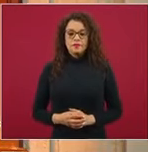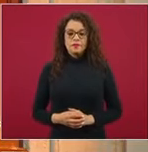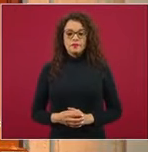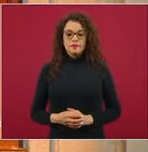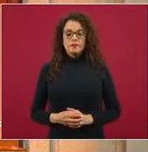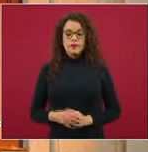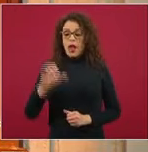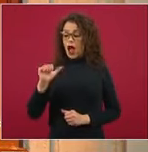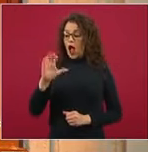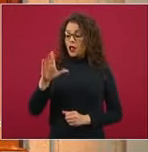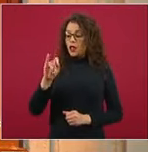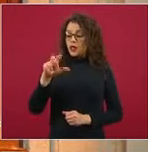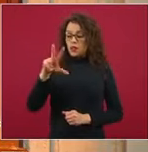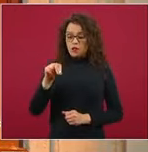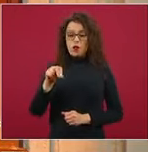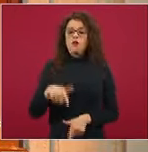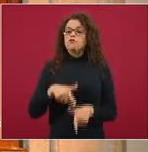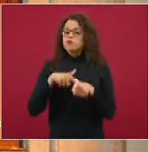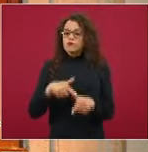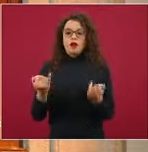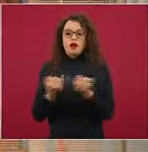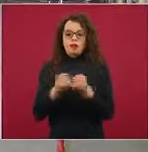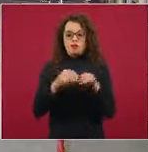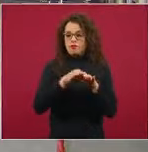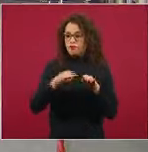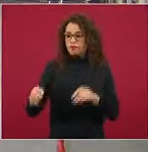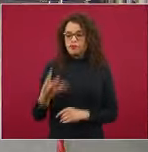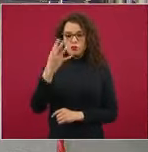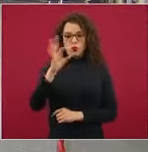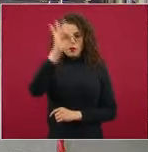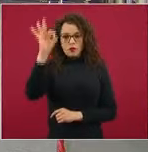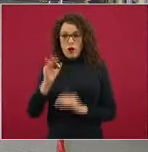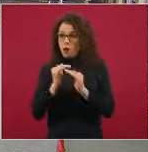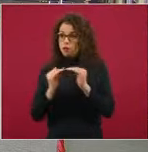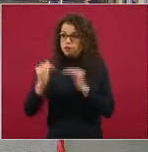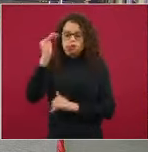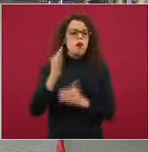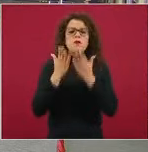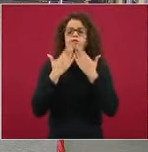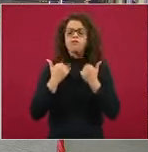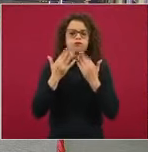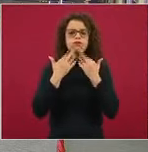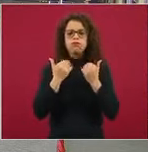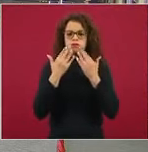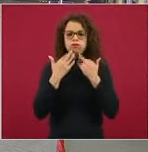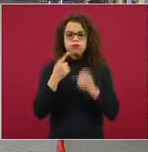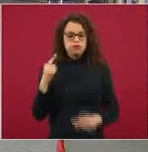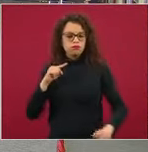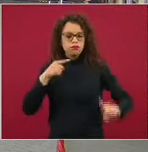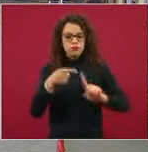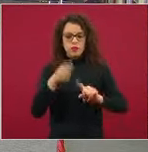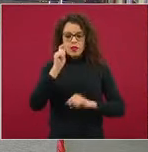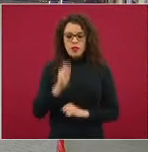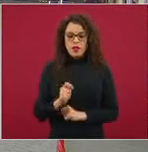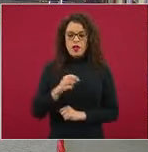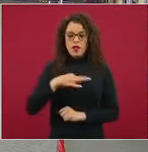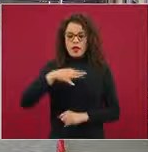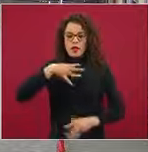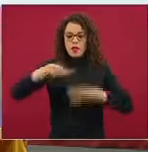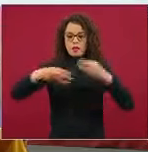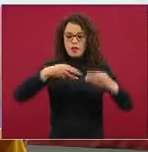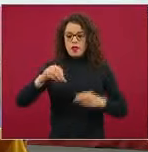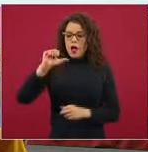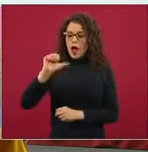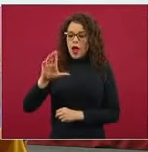se mantiene también en un 4%, no ha habido un incremento importante en relación a la epidemia activa